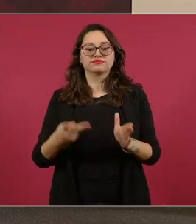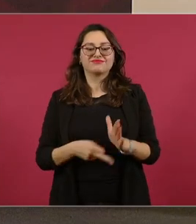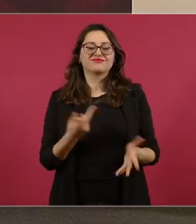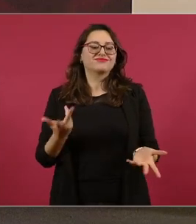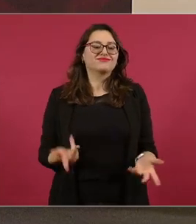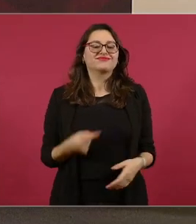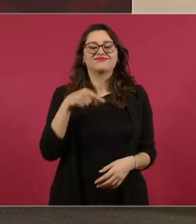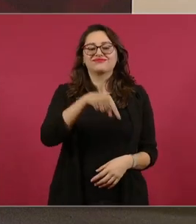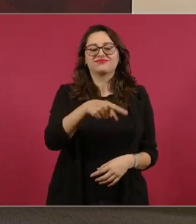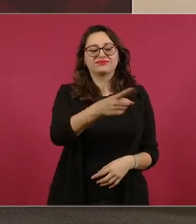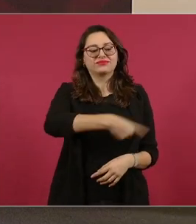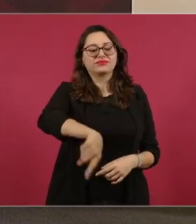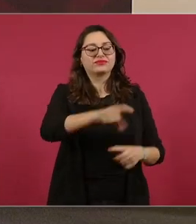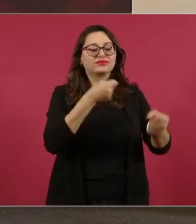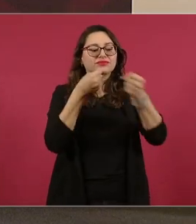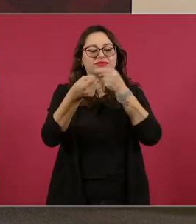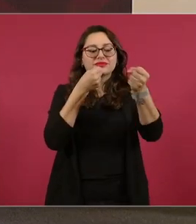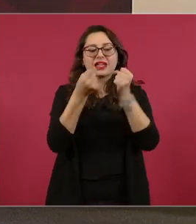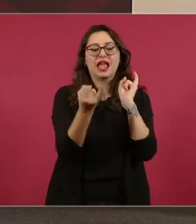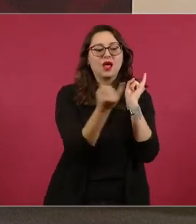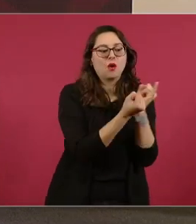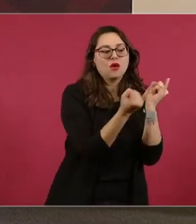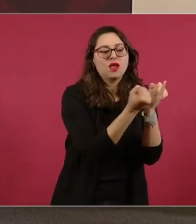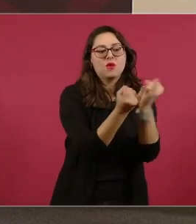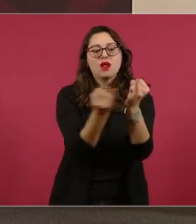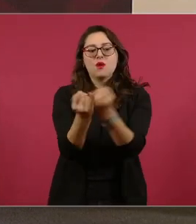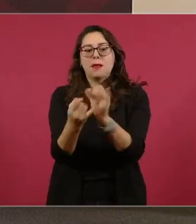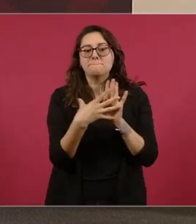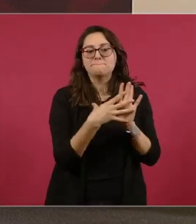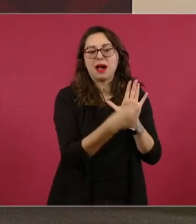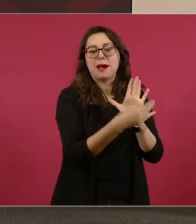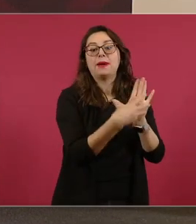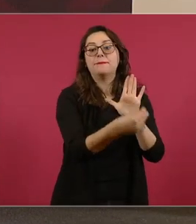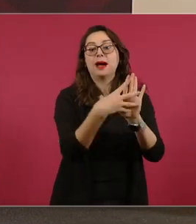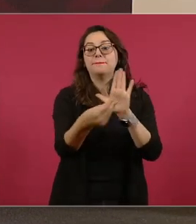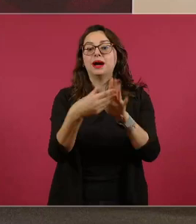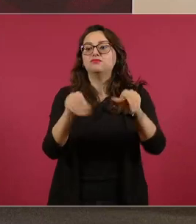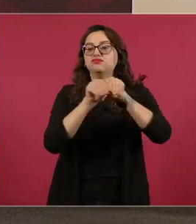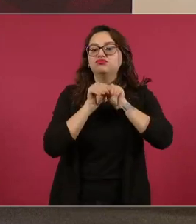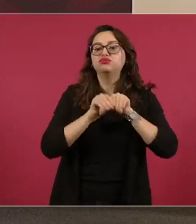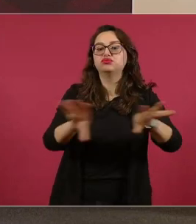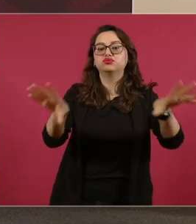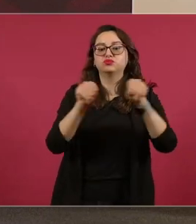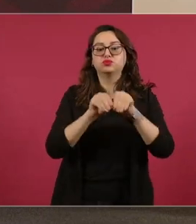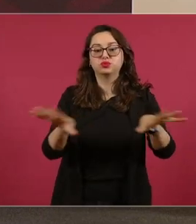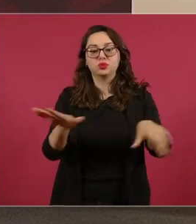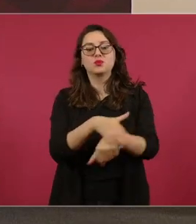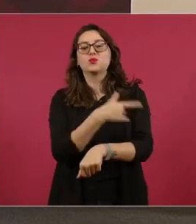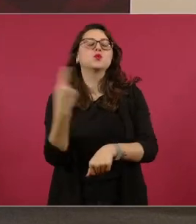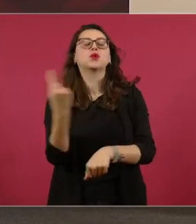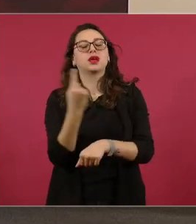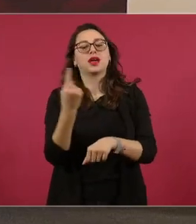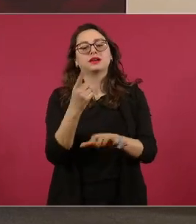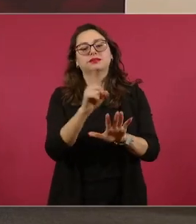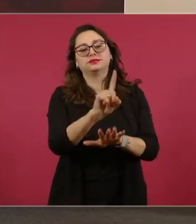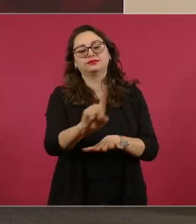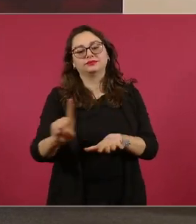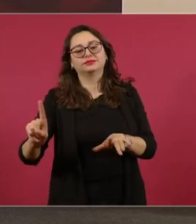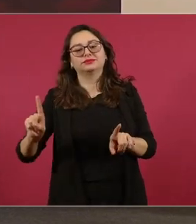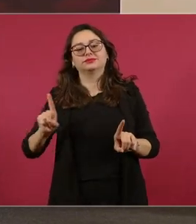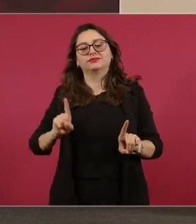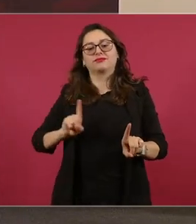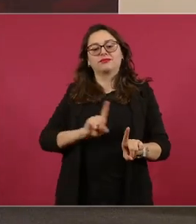X González y todos los billullos, porque traen